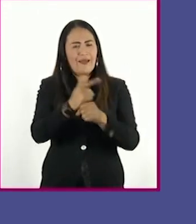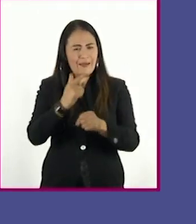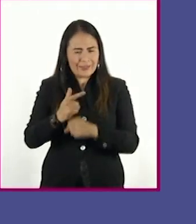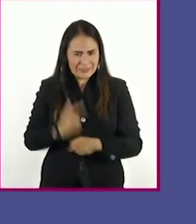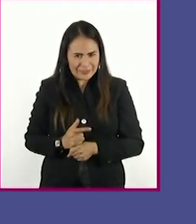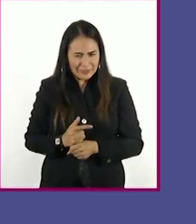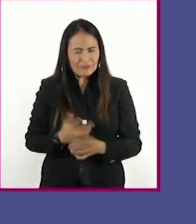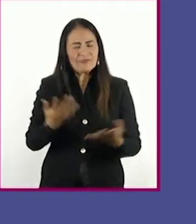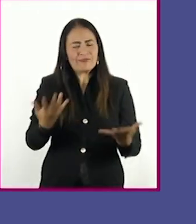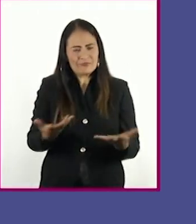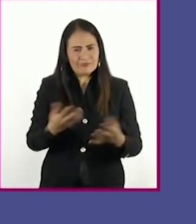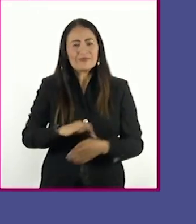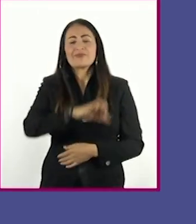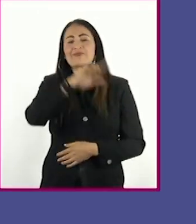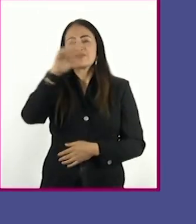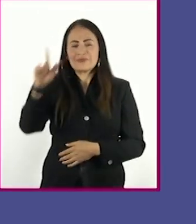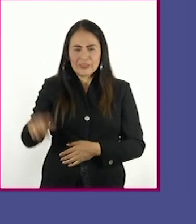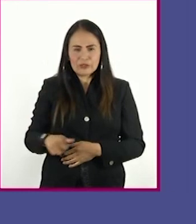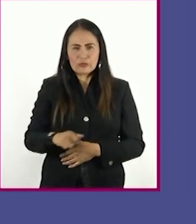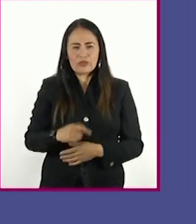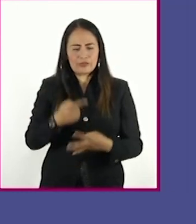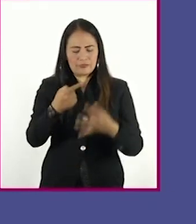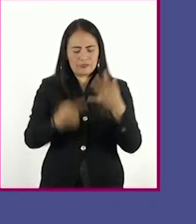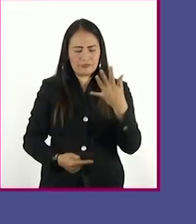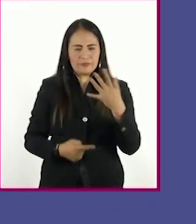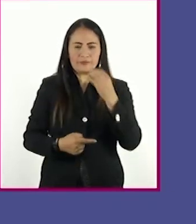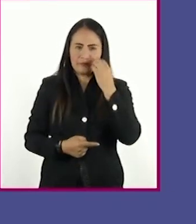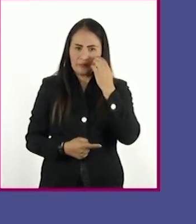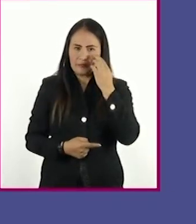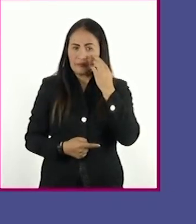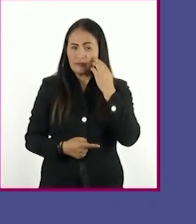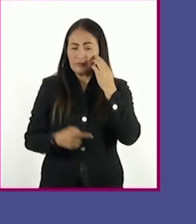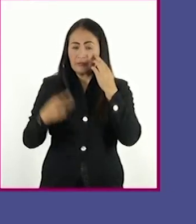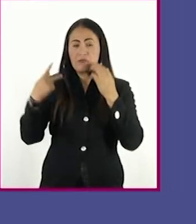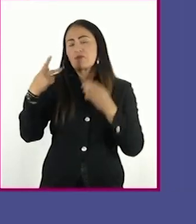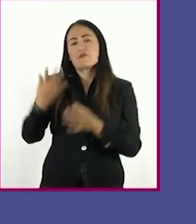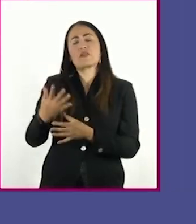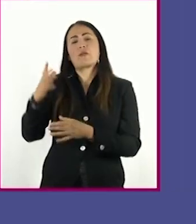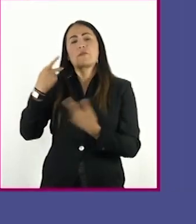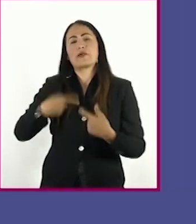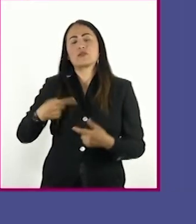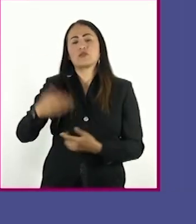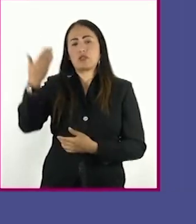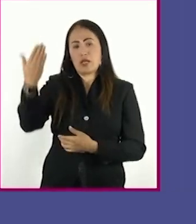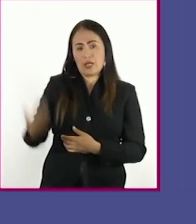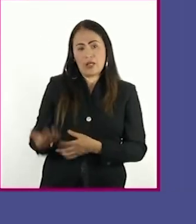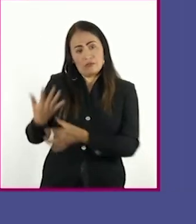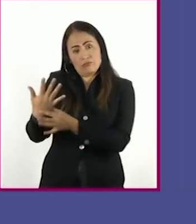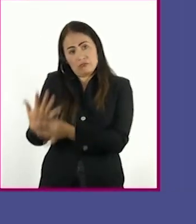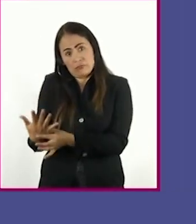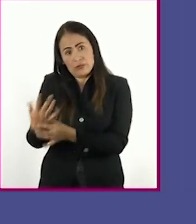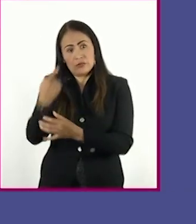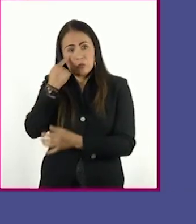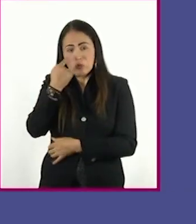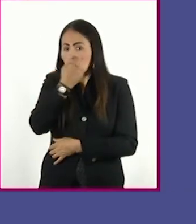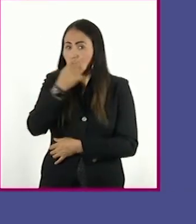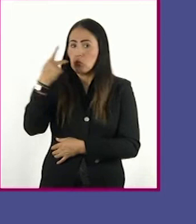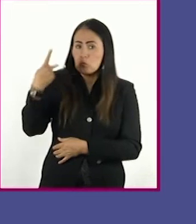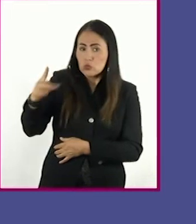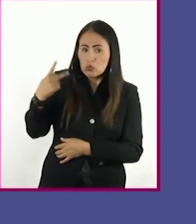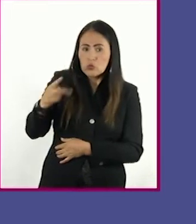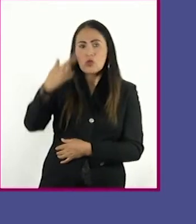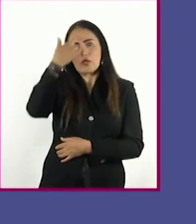texto, podremos identificar lo siguiente: la postura del autor, las razones y los argumentos, y si